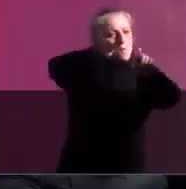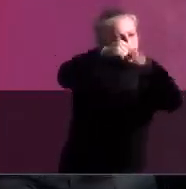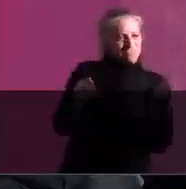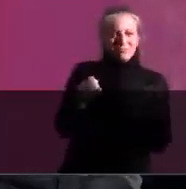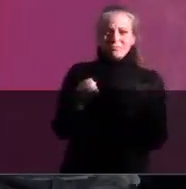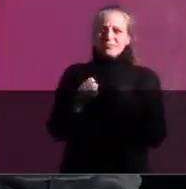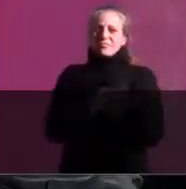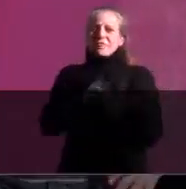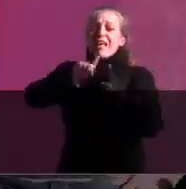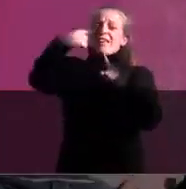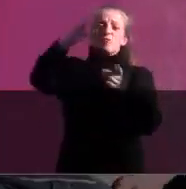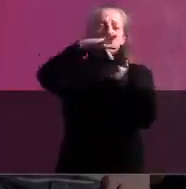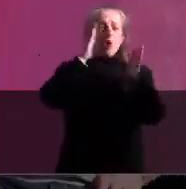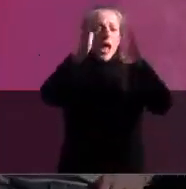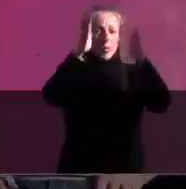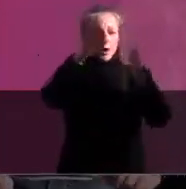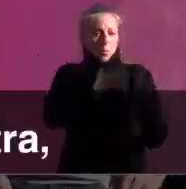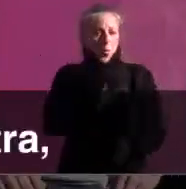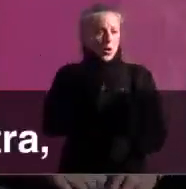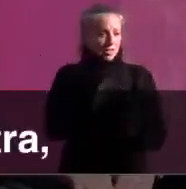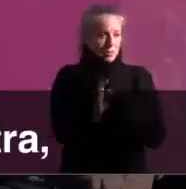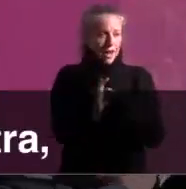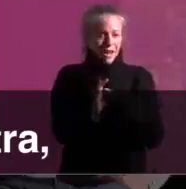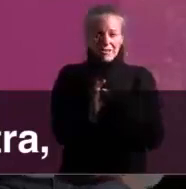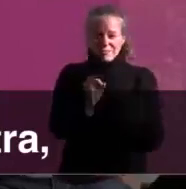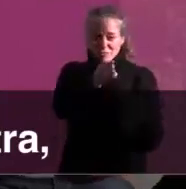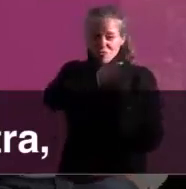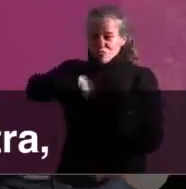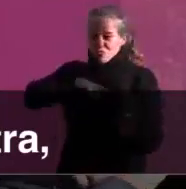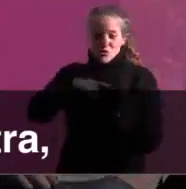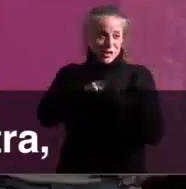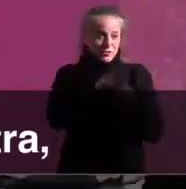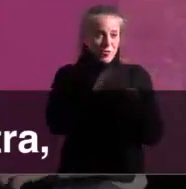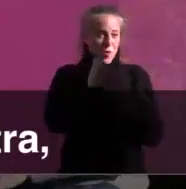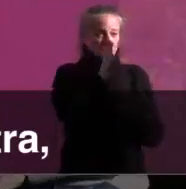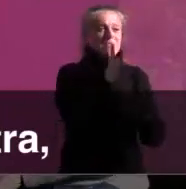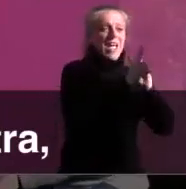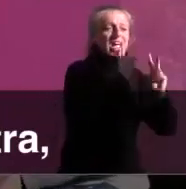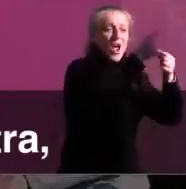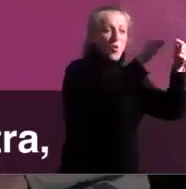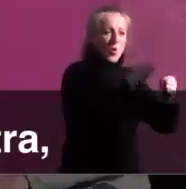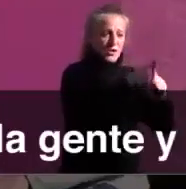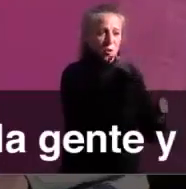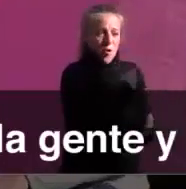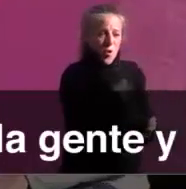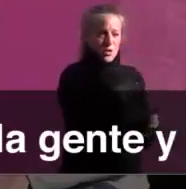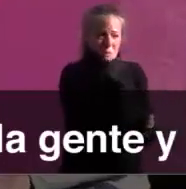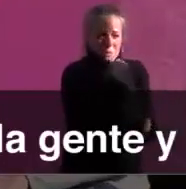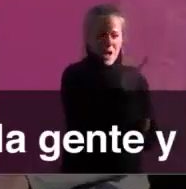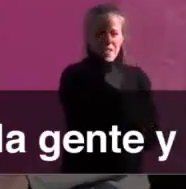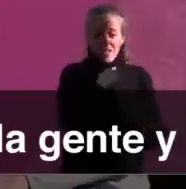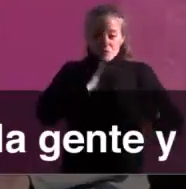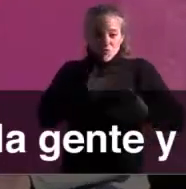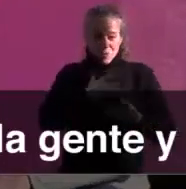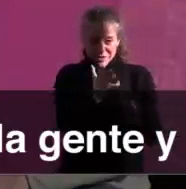Llegaron luego las municipales. También teníamos cuando empezamos las encuestas en contra y fuimos la gran sorpresa. Y solo con la fuerza